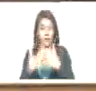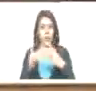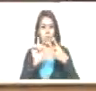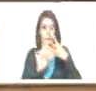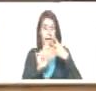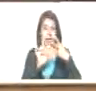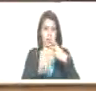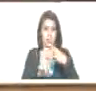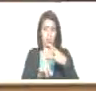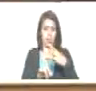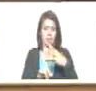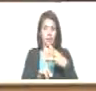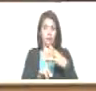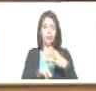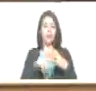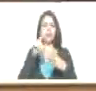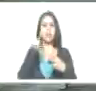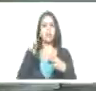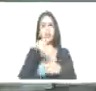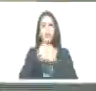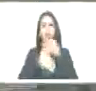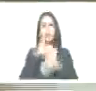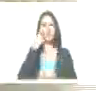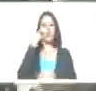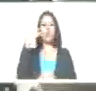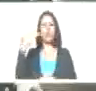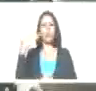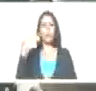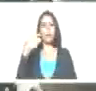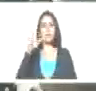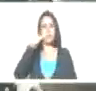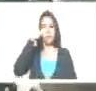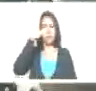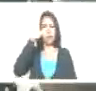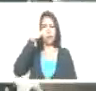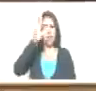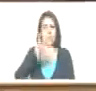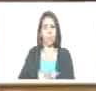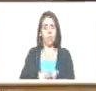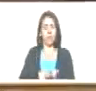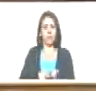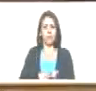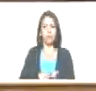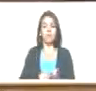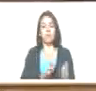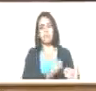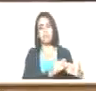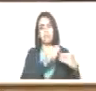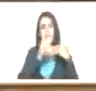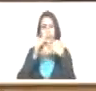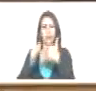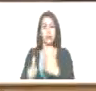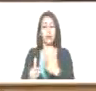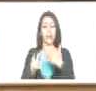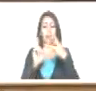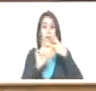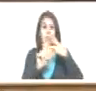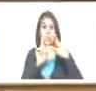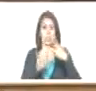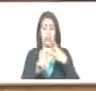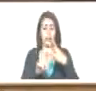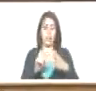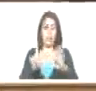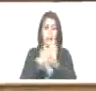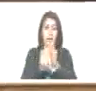día, si no se manifestaron con la señal de costumbre, queda aprobado. Se difiere la discusión de la ley contra